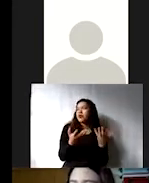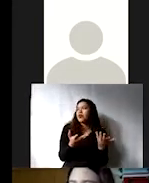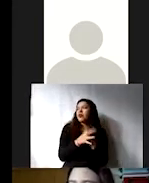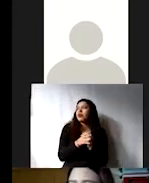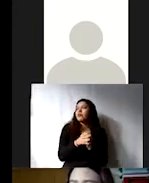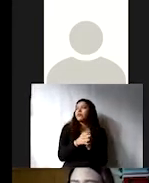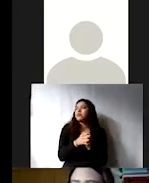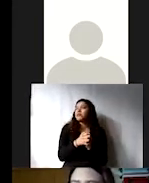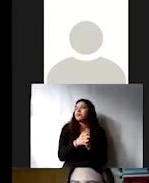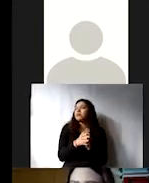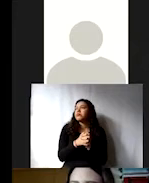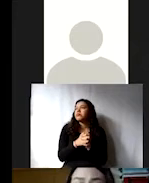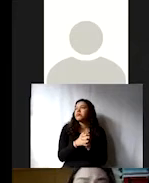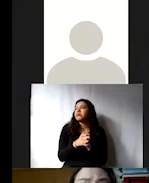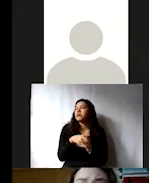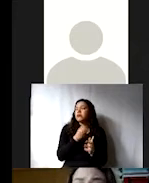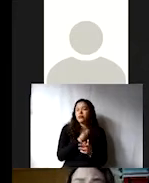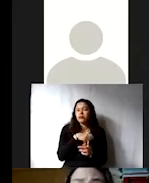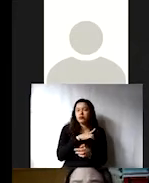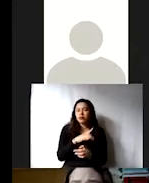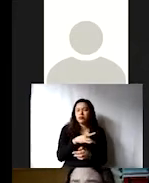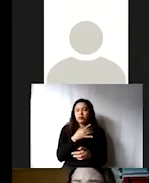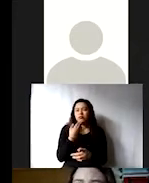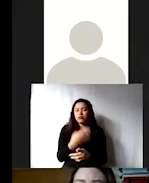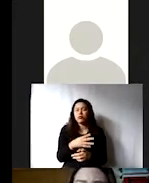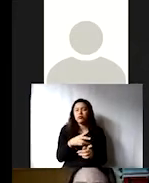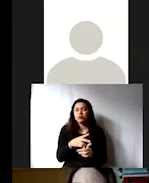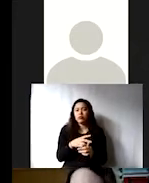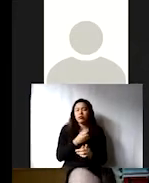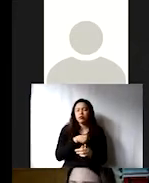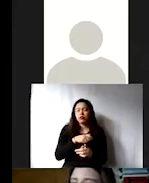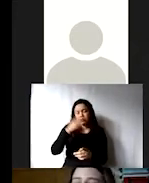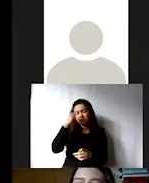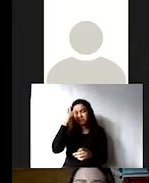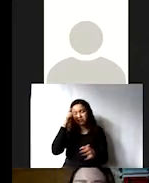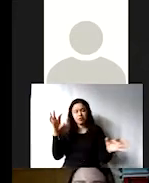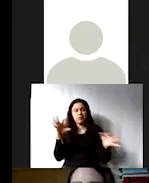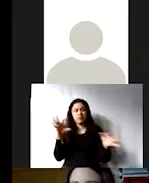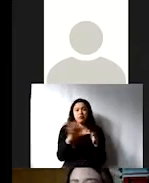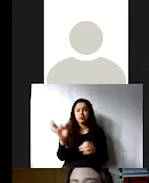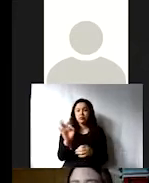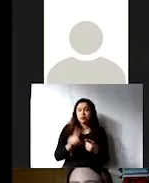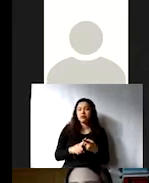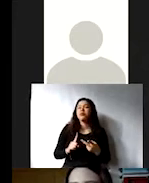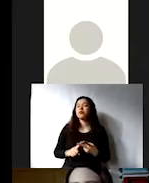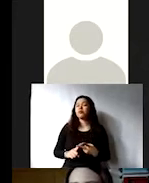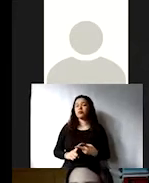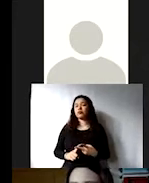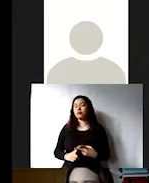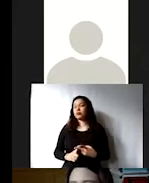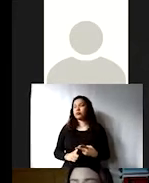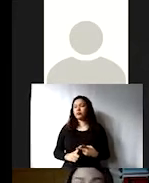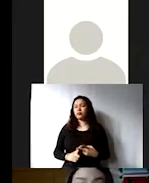mejor con salud y bienestar, ¿no? A lo mejor en temas de salud mental o a lo mejor en temas que se relacionan